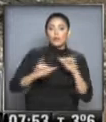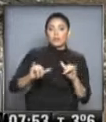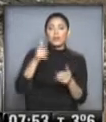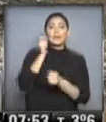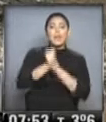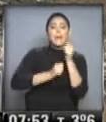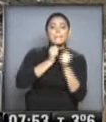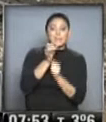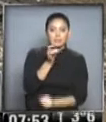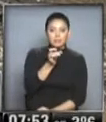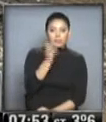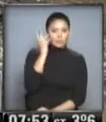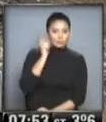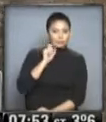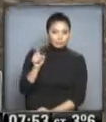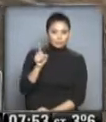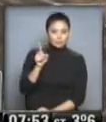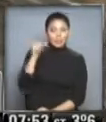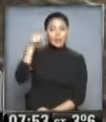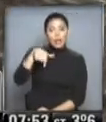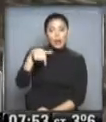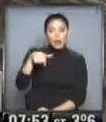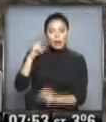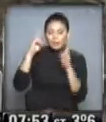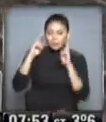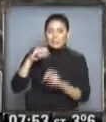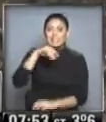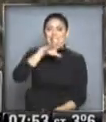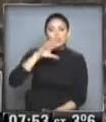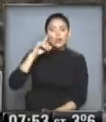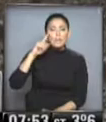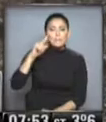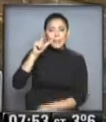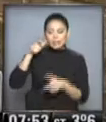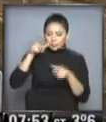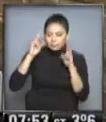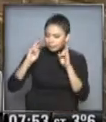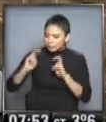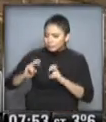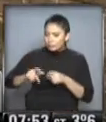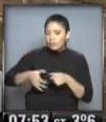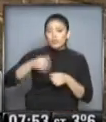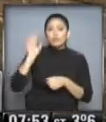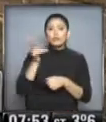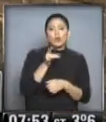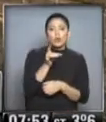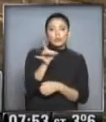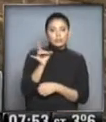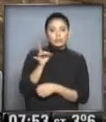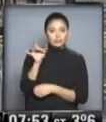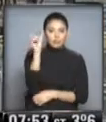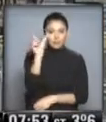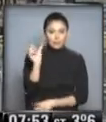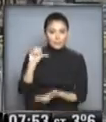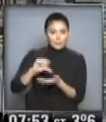empresa estatal ferroviaria francesa que ahora revisará más de cinco mil piezas similares en todas las formaciones que circulan en el